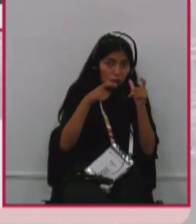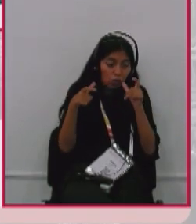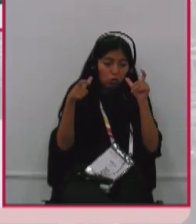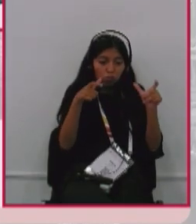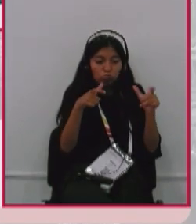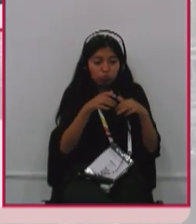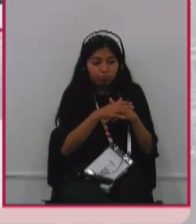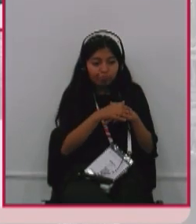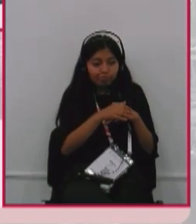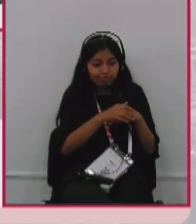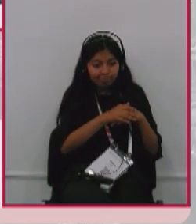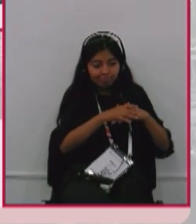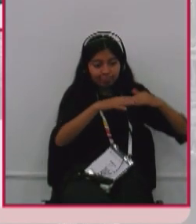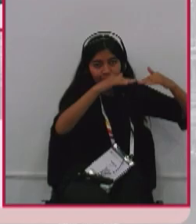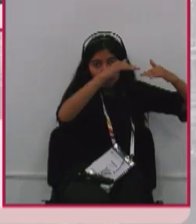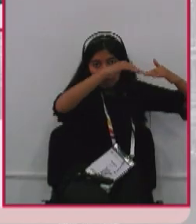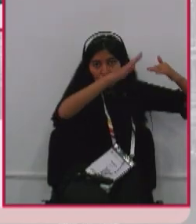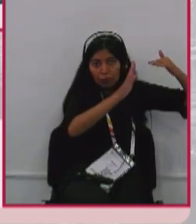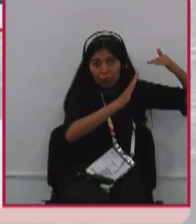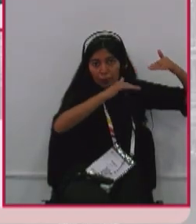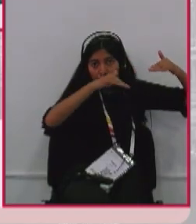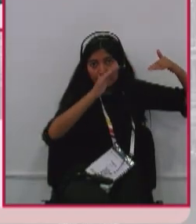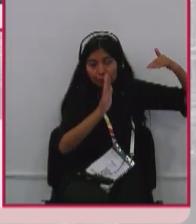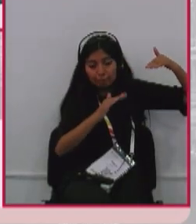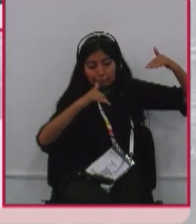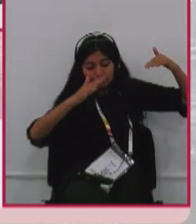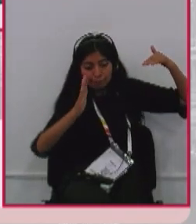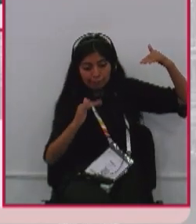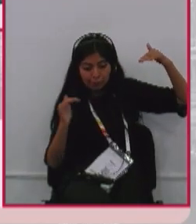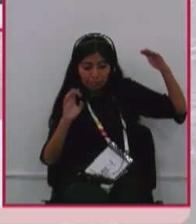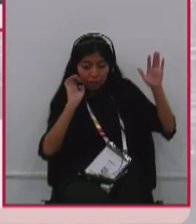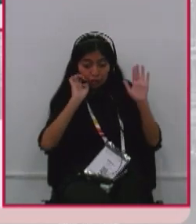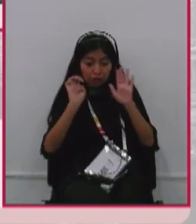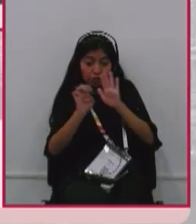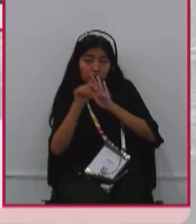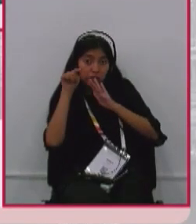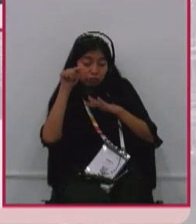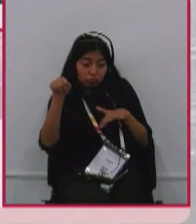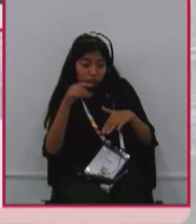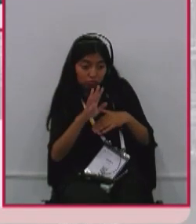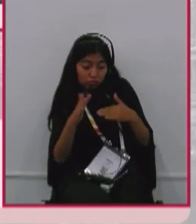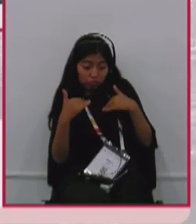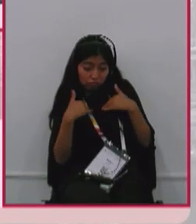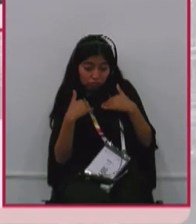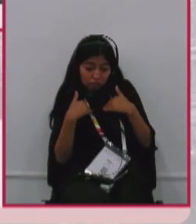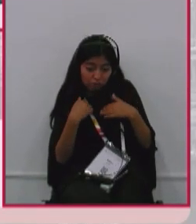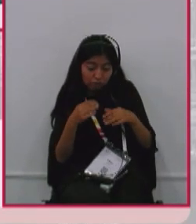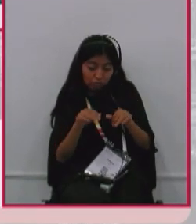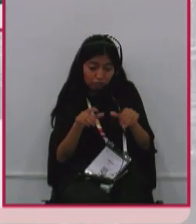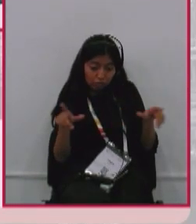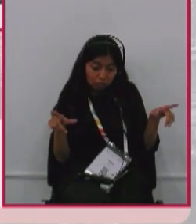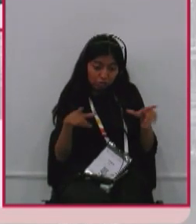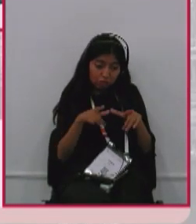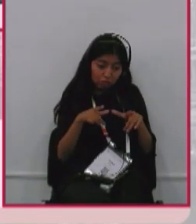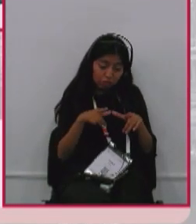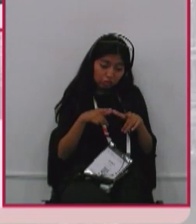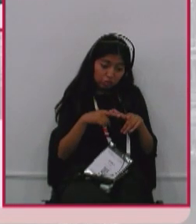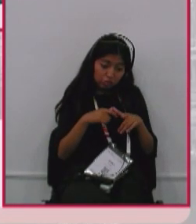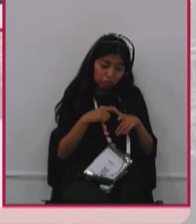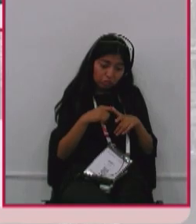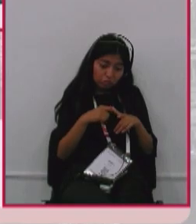¿no? Para el pad de la Kin 1 al 7, ¿no? Ejemplo, si tenías una zona activa acá, si estabas haciendo injection